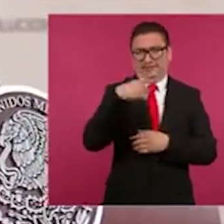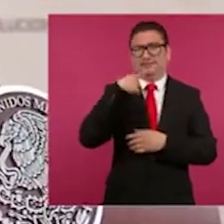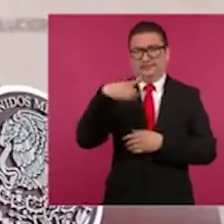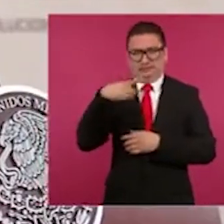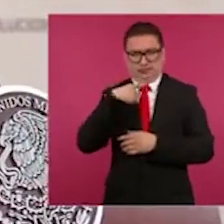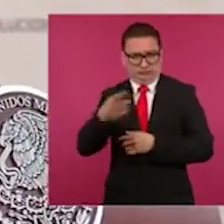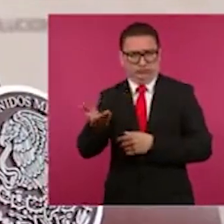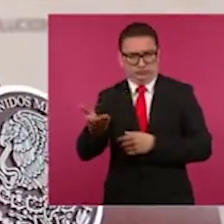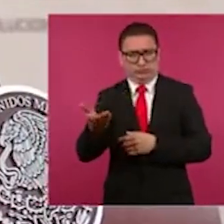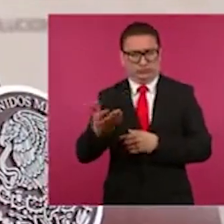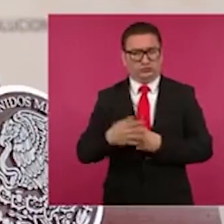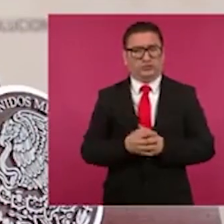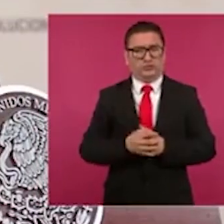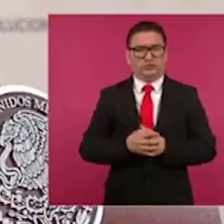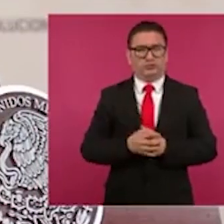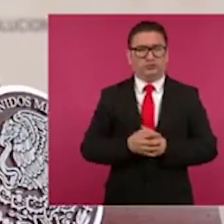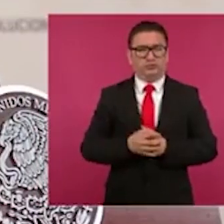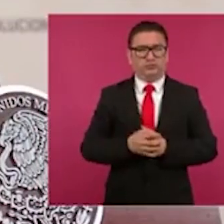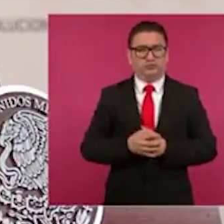de